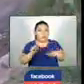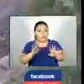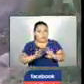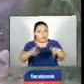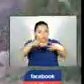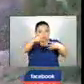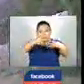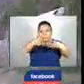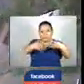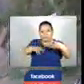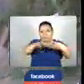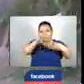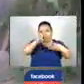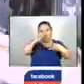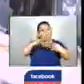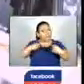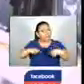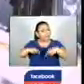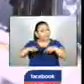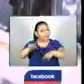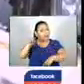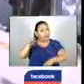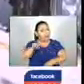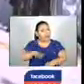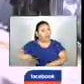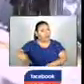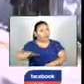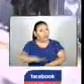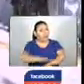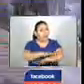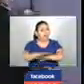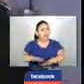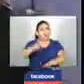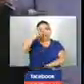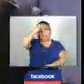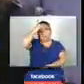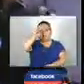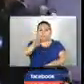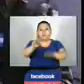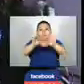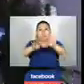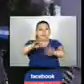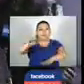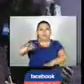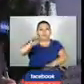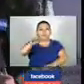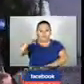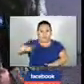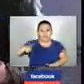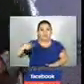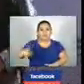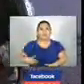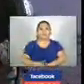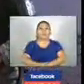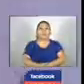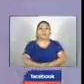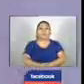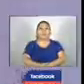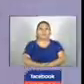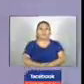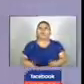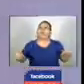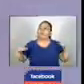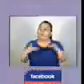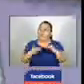medidas restrictivas continúan vigentes en el territorio hondureño hasta el domingo 18 de julio del presente año 2021.